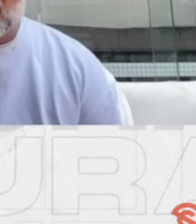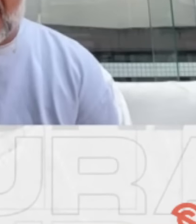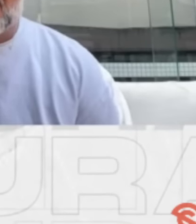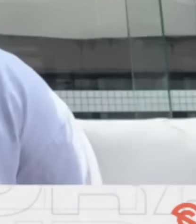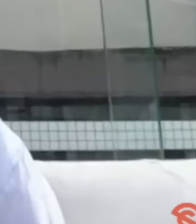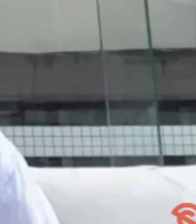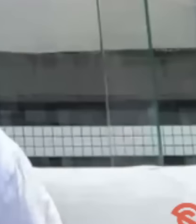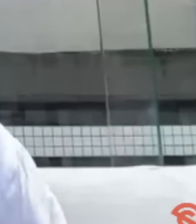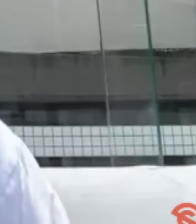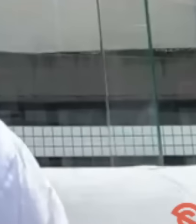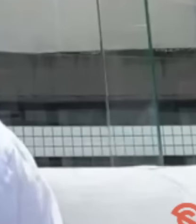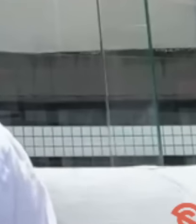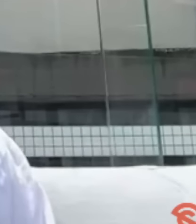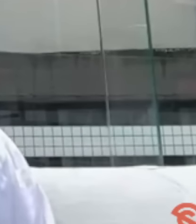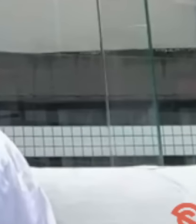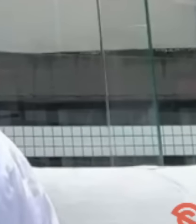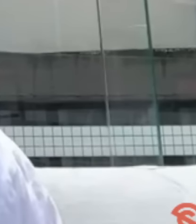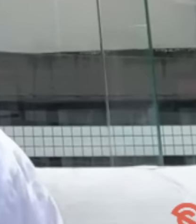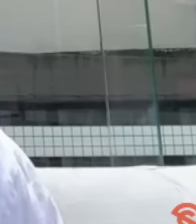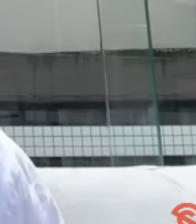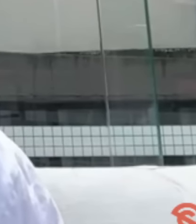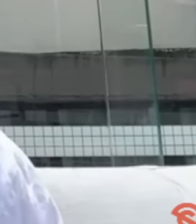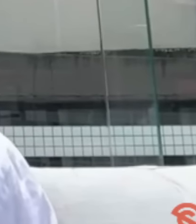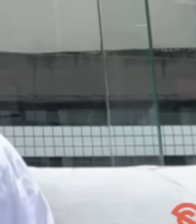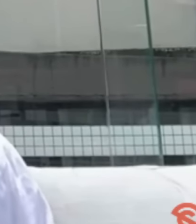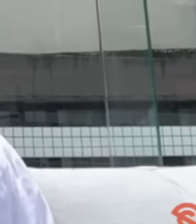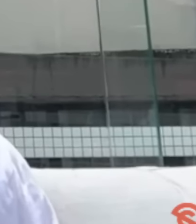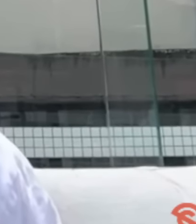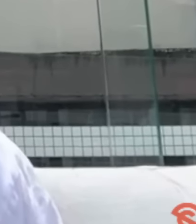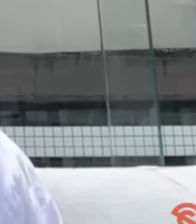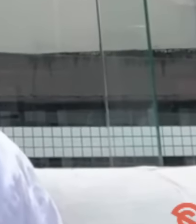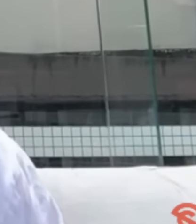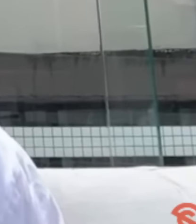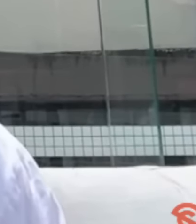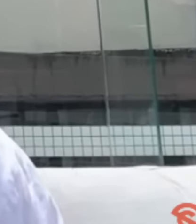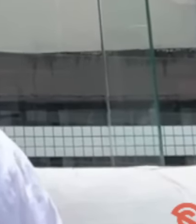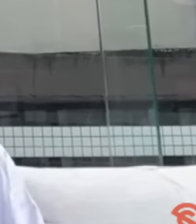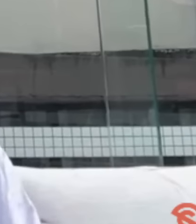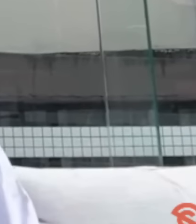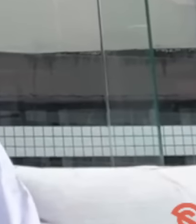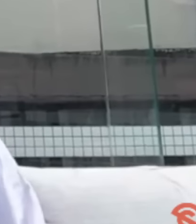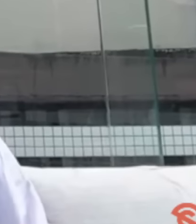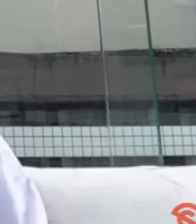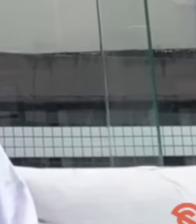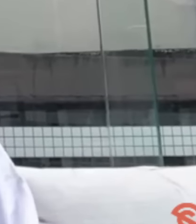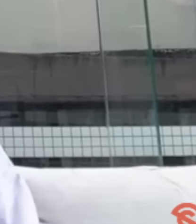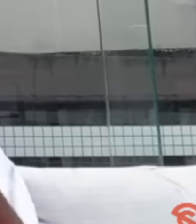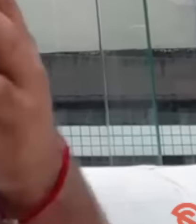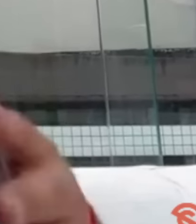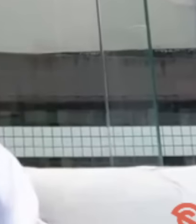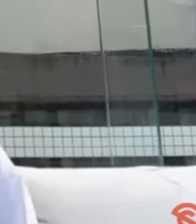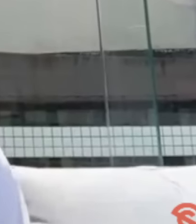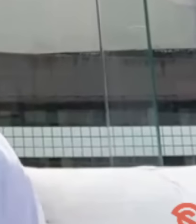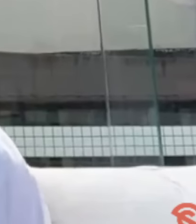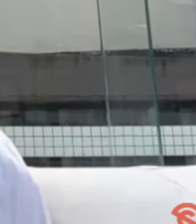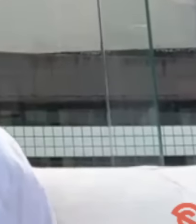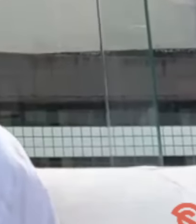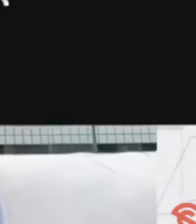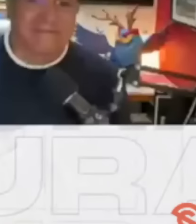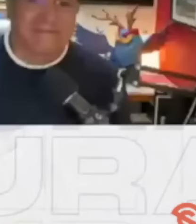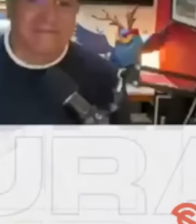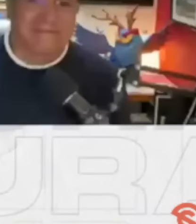al youtubero Jaime Hernández, fundador y conductor de su espacio en YouTube, no apto para cínicos, a quien mencionaba con nombre